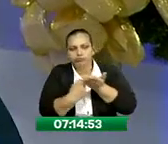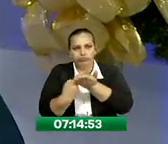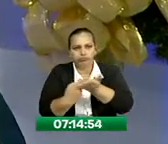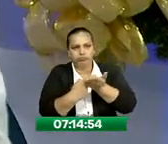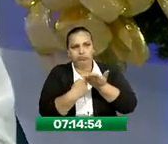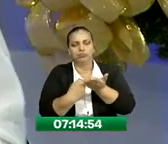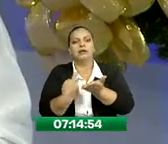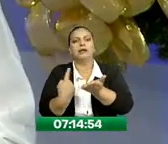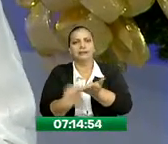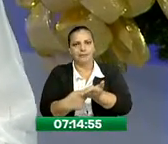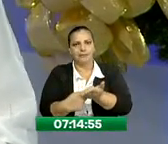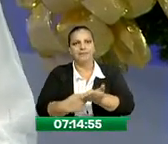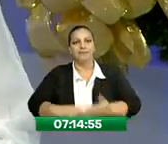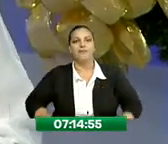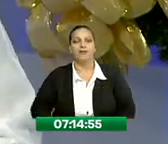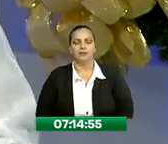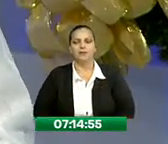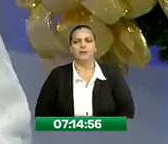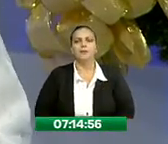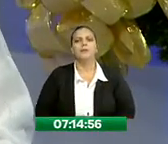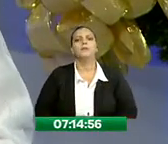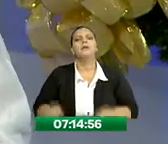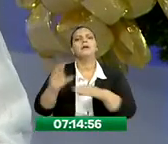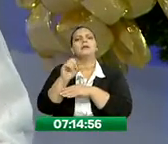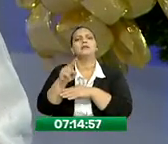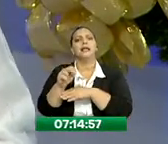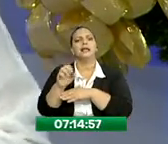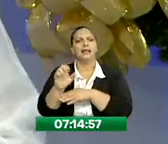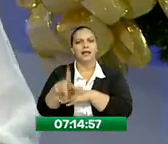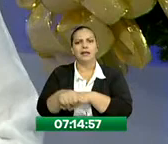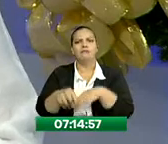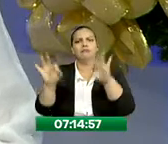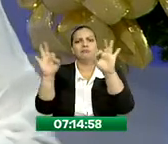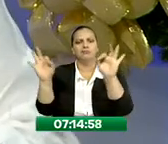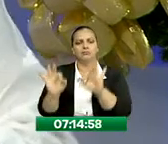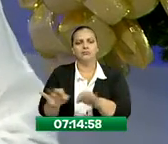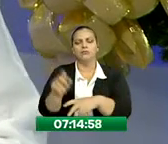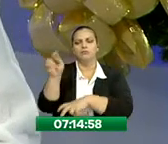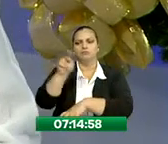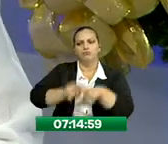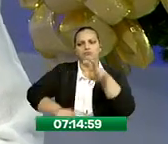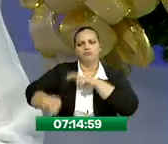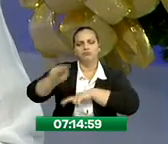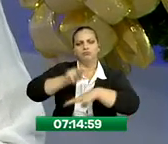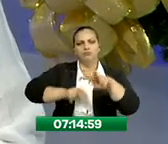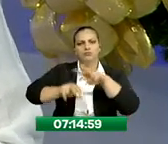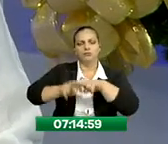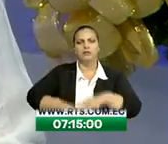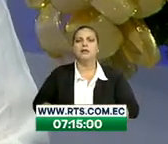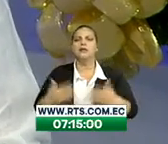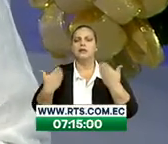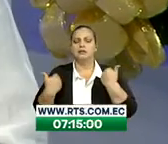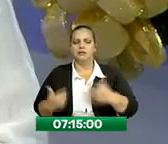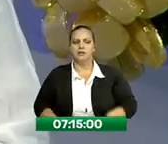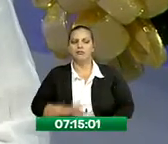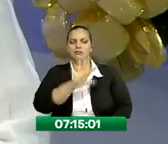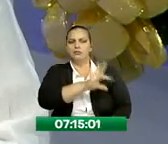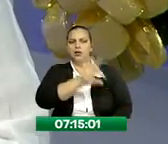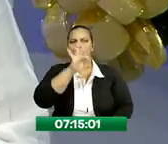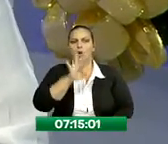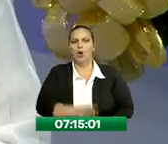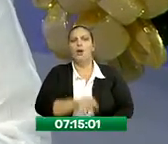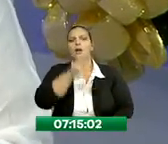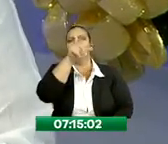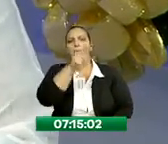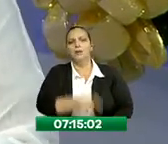para la intervención. En el caso de CENEL ya está designado el interventor, es